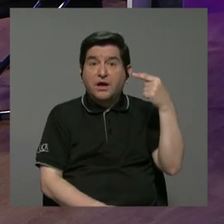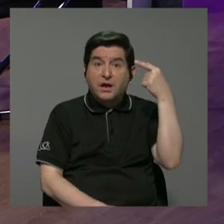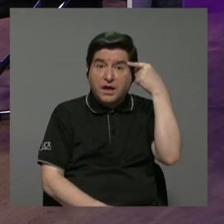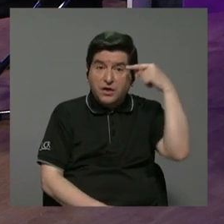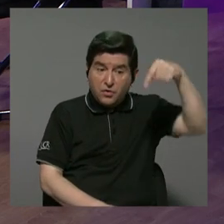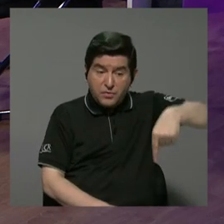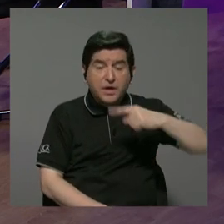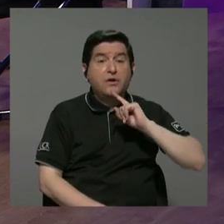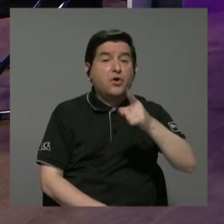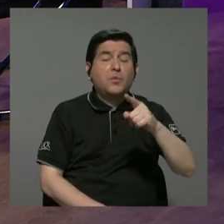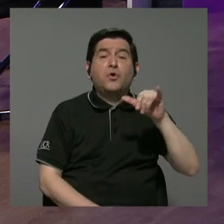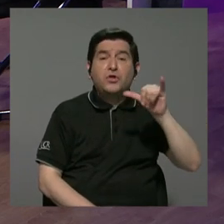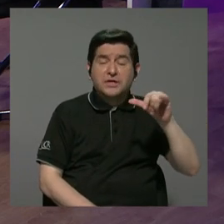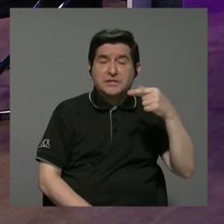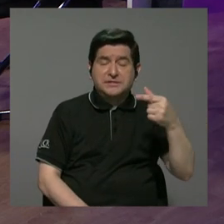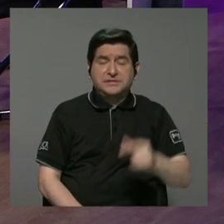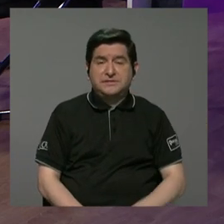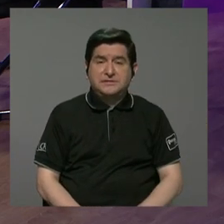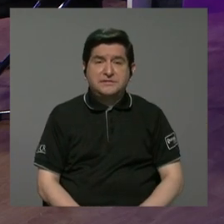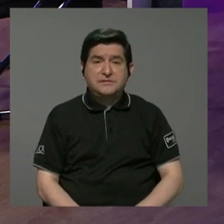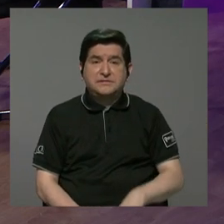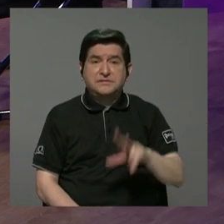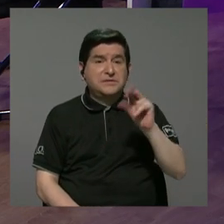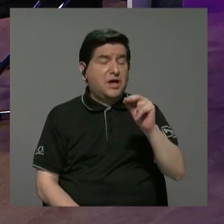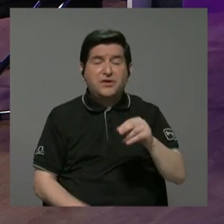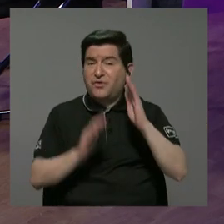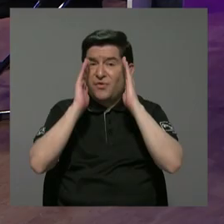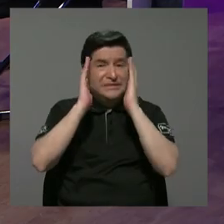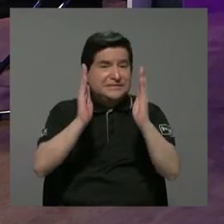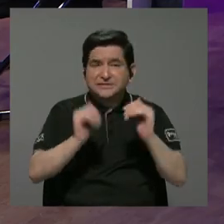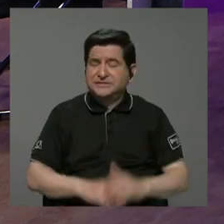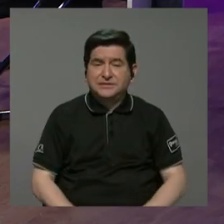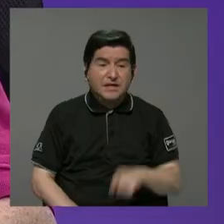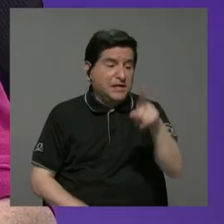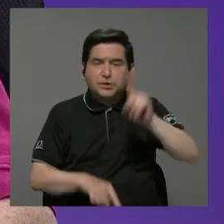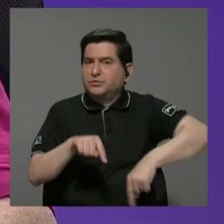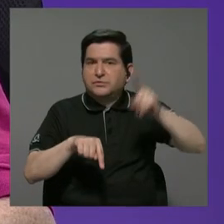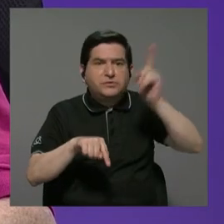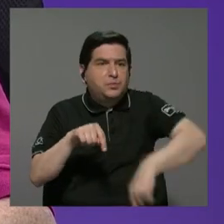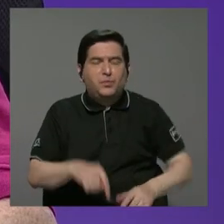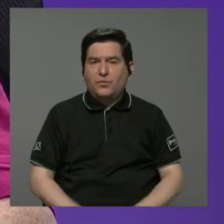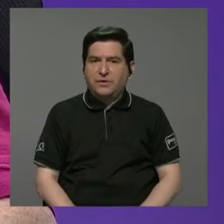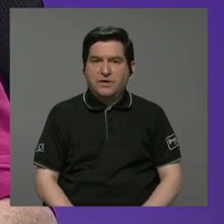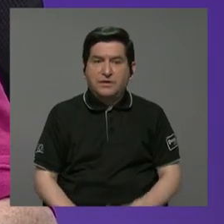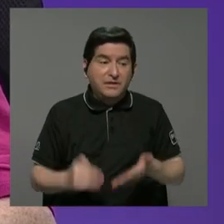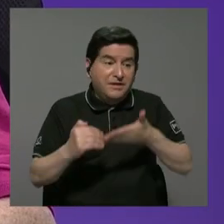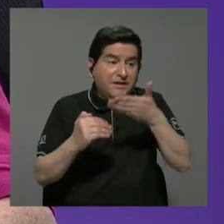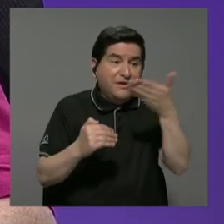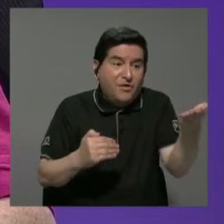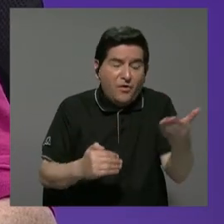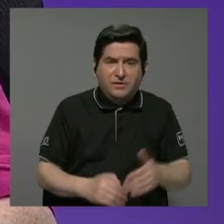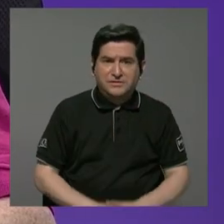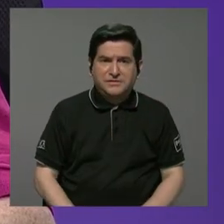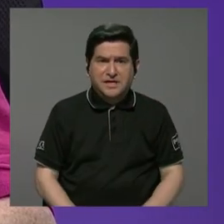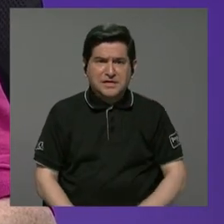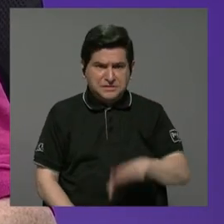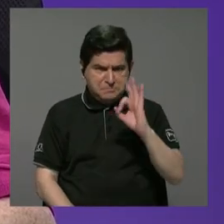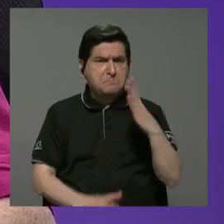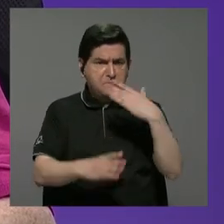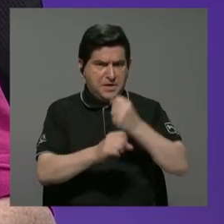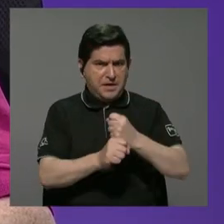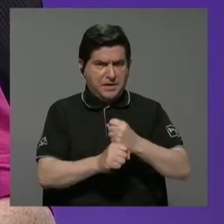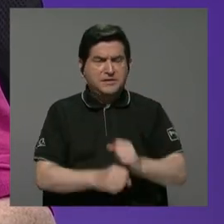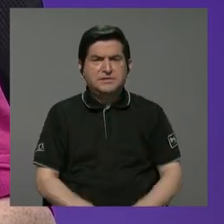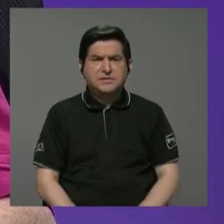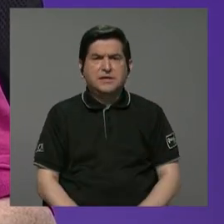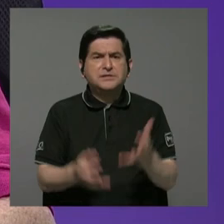como muy bien dice doña Yamilet, no da cuenta. Y eso no puede ser. Hay muchas cosas que están bien hechas y